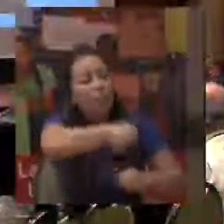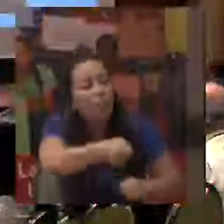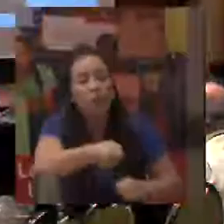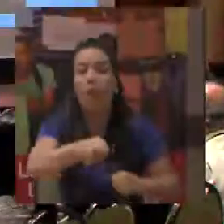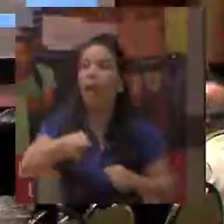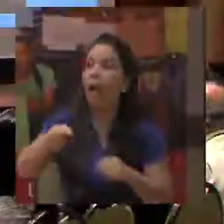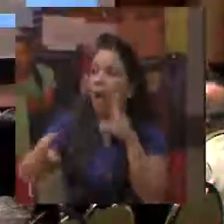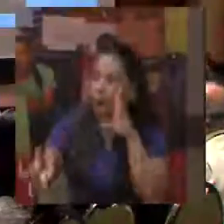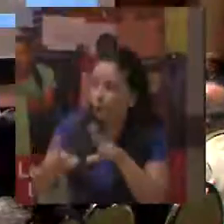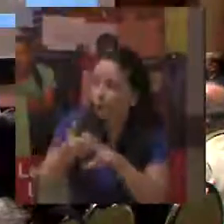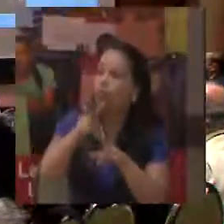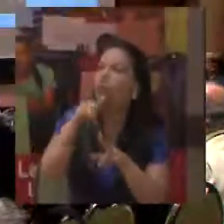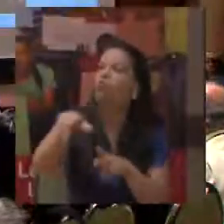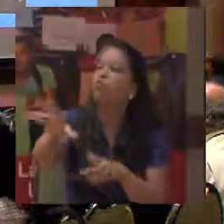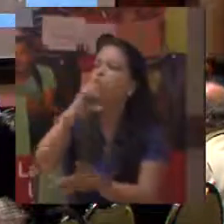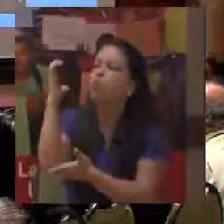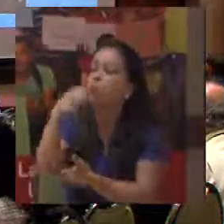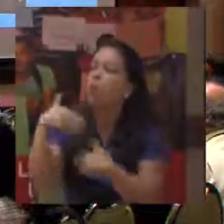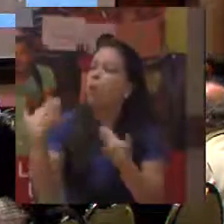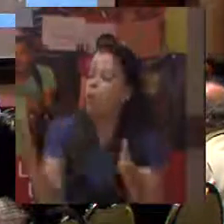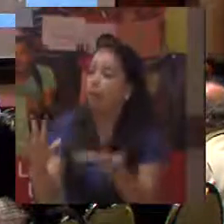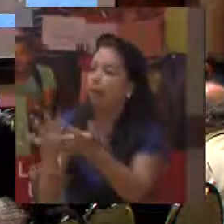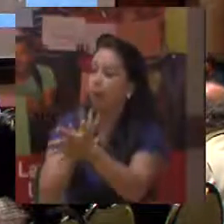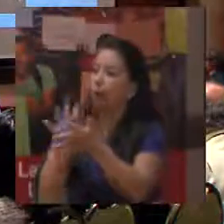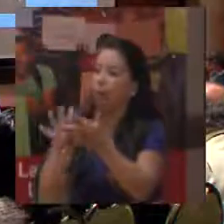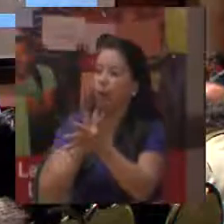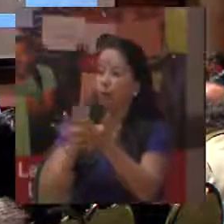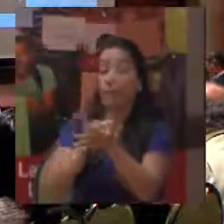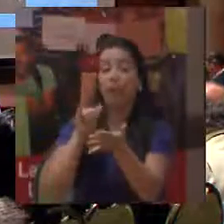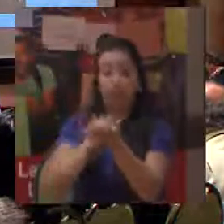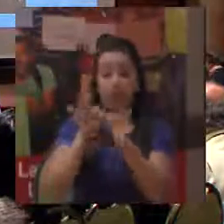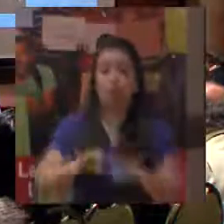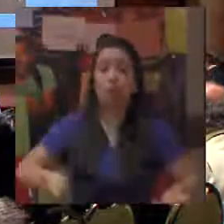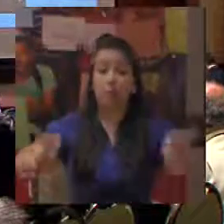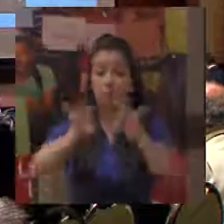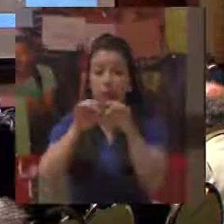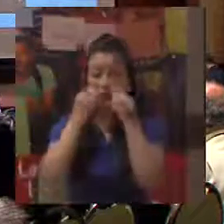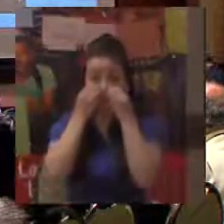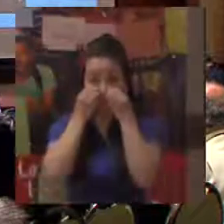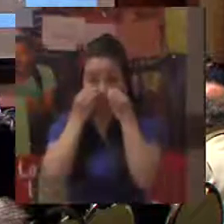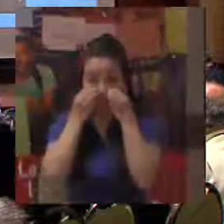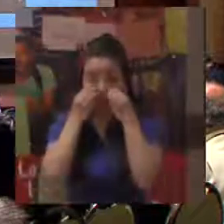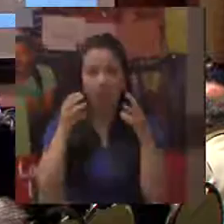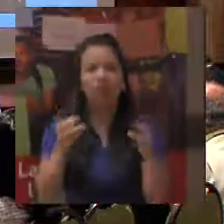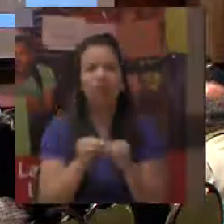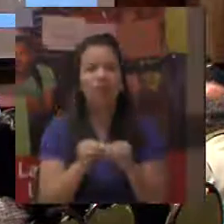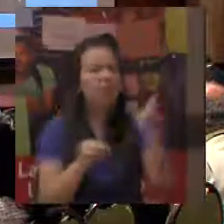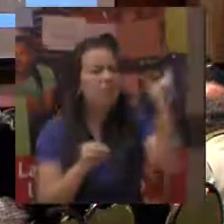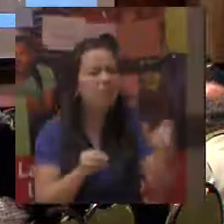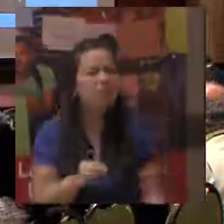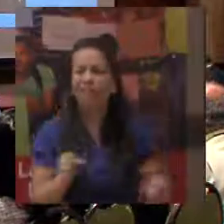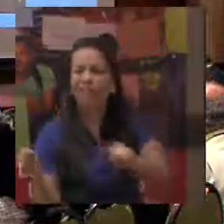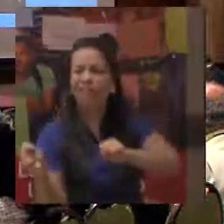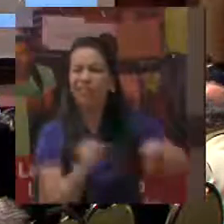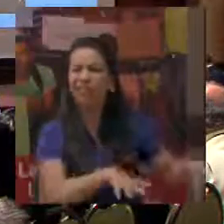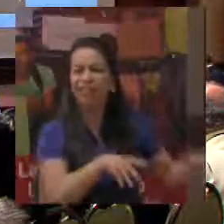hoy la política y esté viendo el proceso, y sobre todo, y lo más importante, esté entendiendo quién es un desmovilizado en el